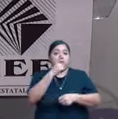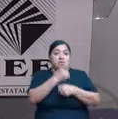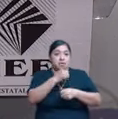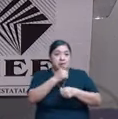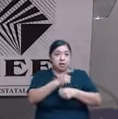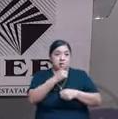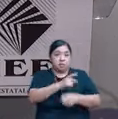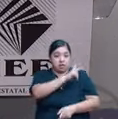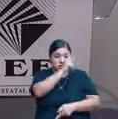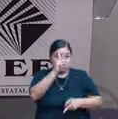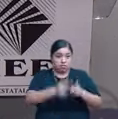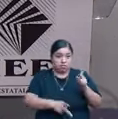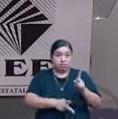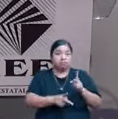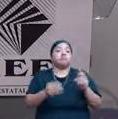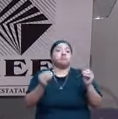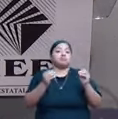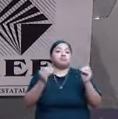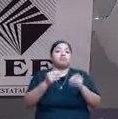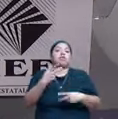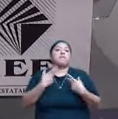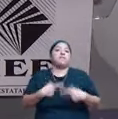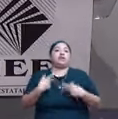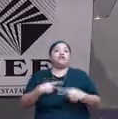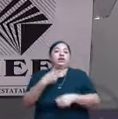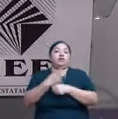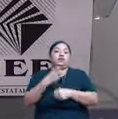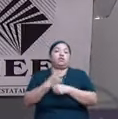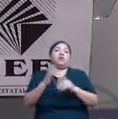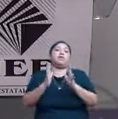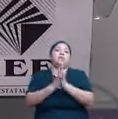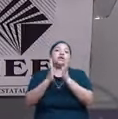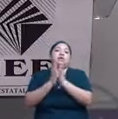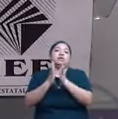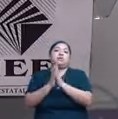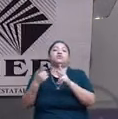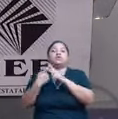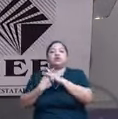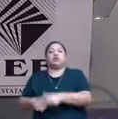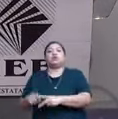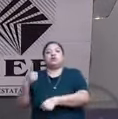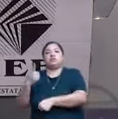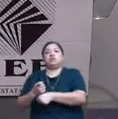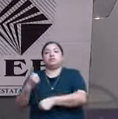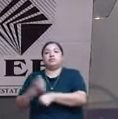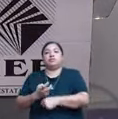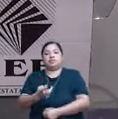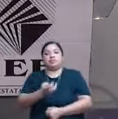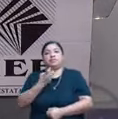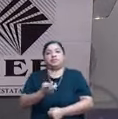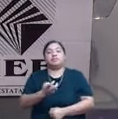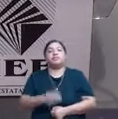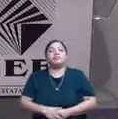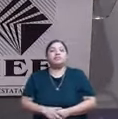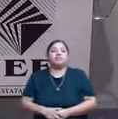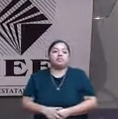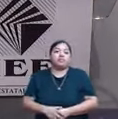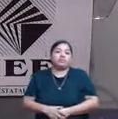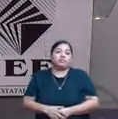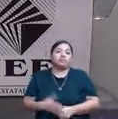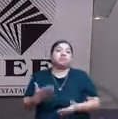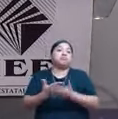apertura del bloque lo realice la candidatura que obtuvo el segundo espacio de participación en el bloque anterior. En el caso